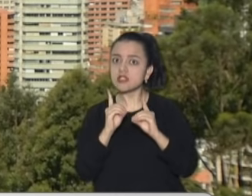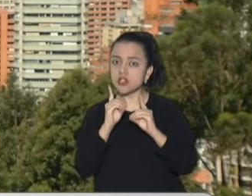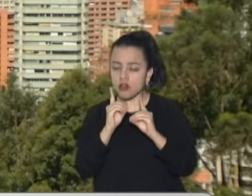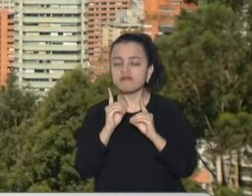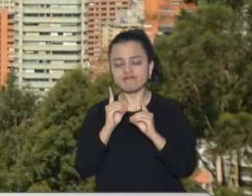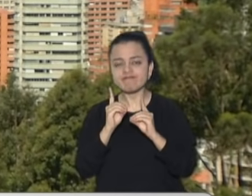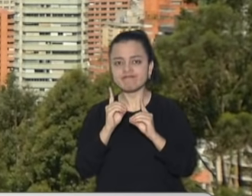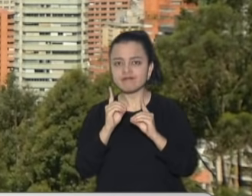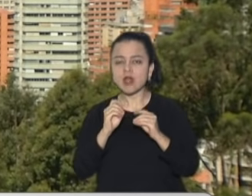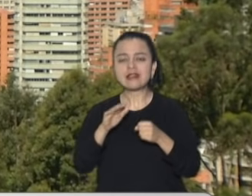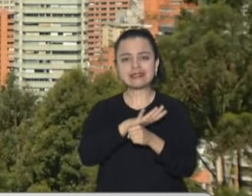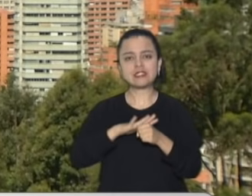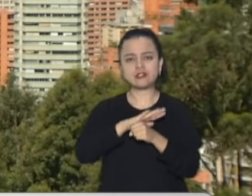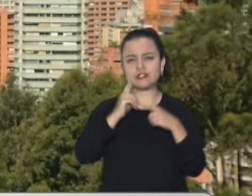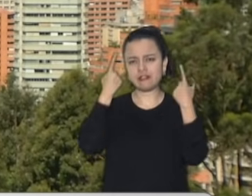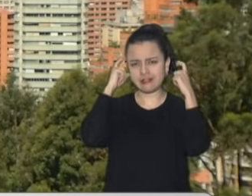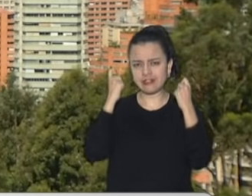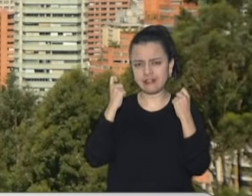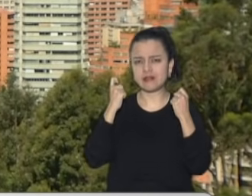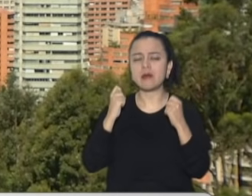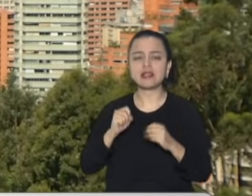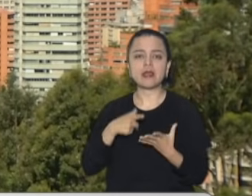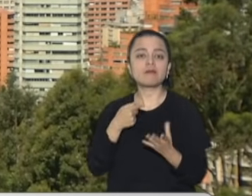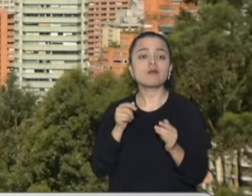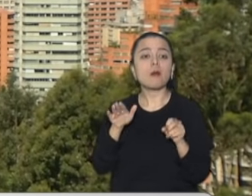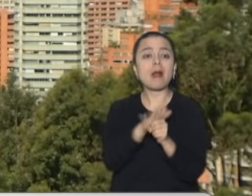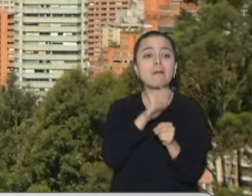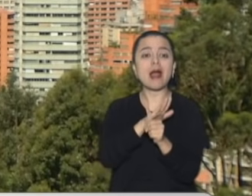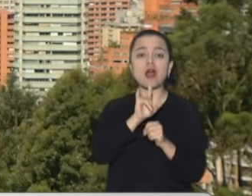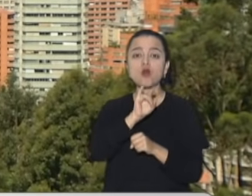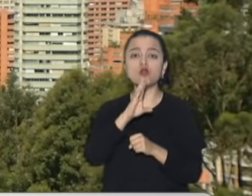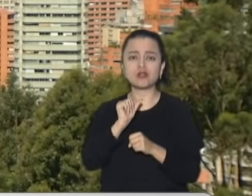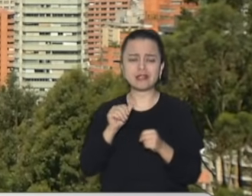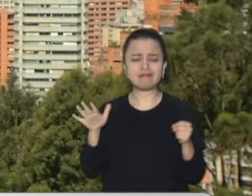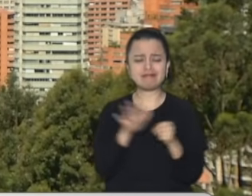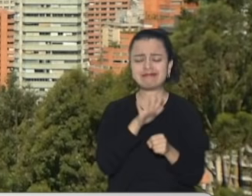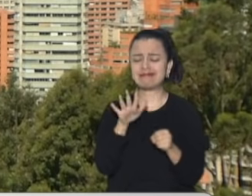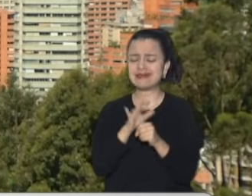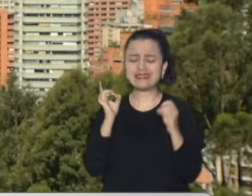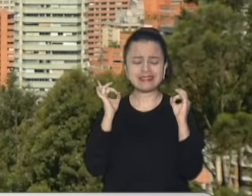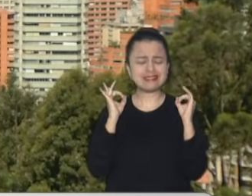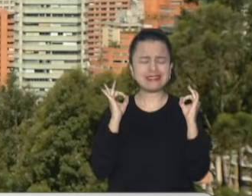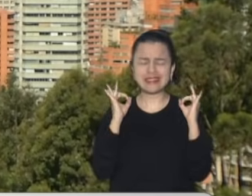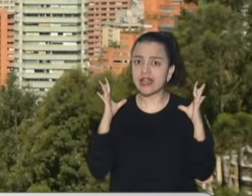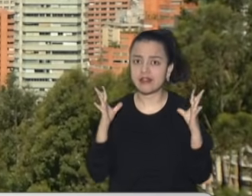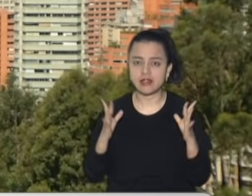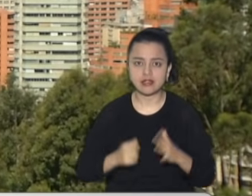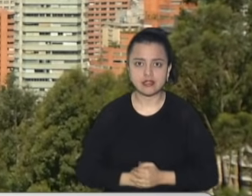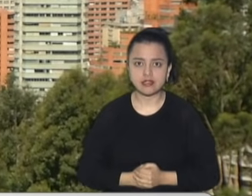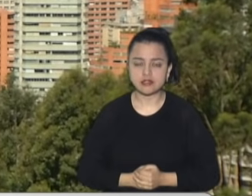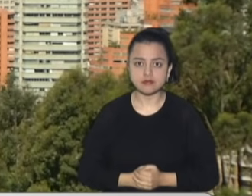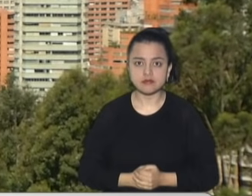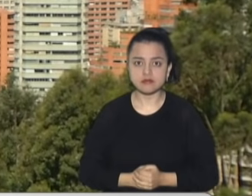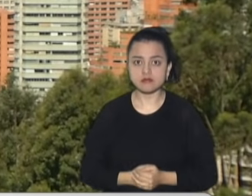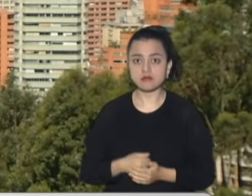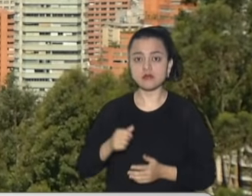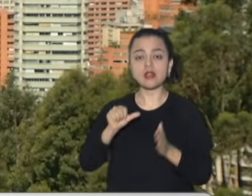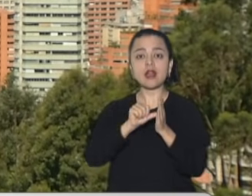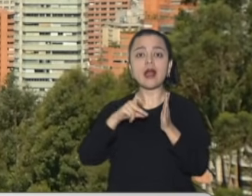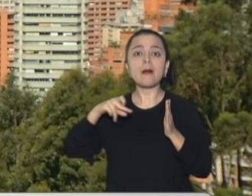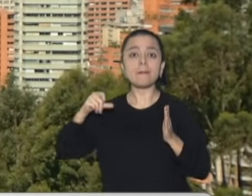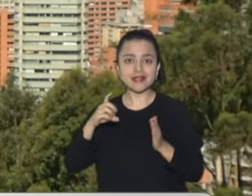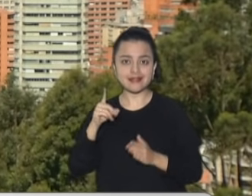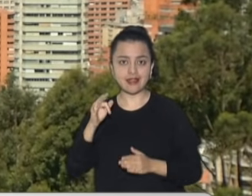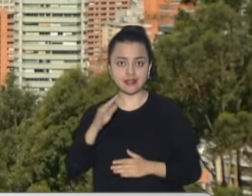de camas UCI que está superior al 90%, y ese es el tema preocupante que tenemos hoy. En estos momentos, Salud Data registra